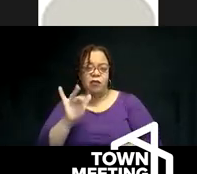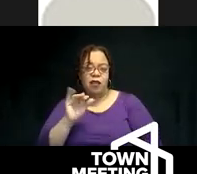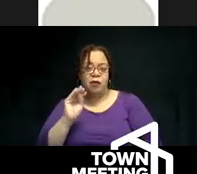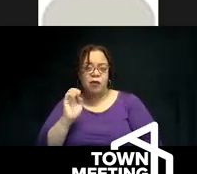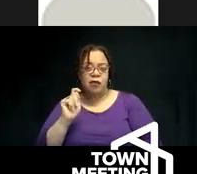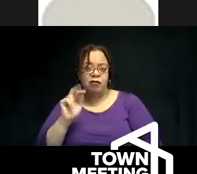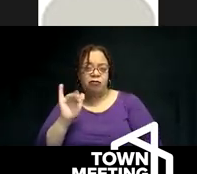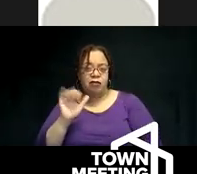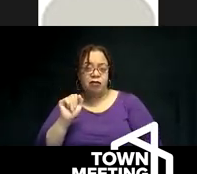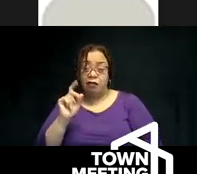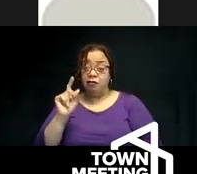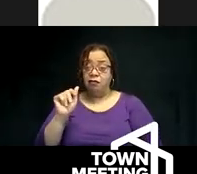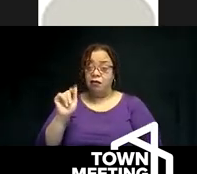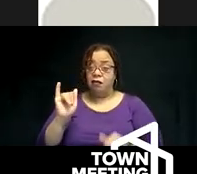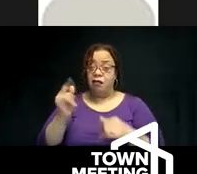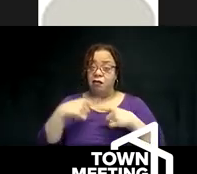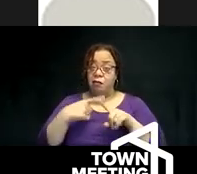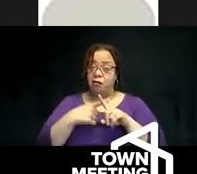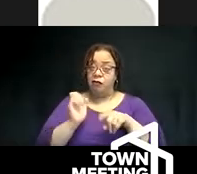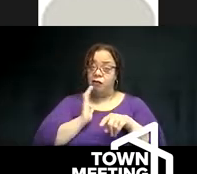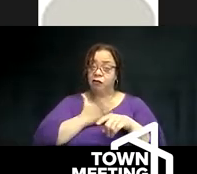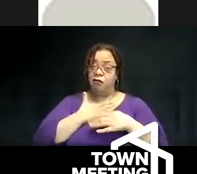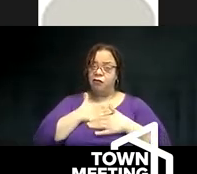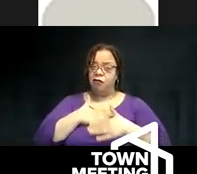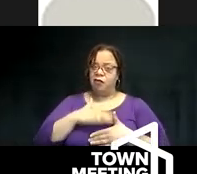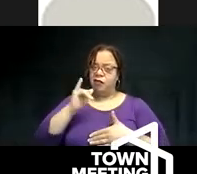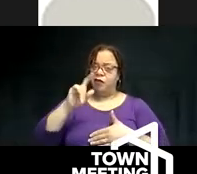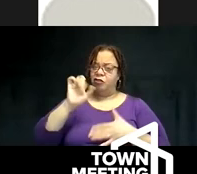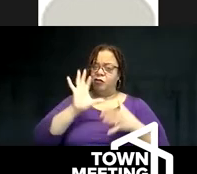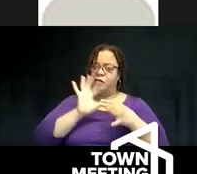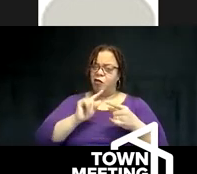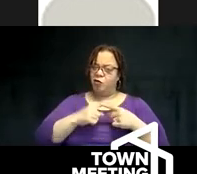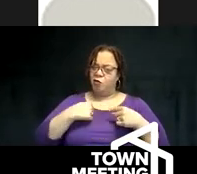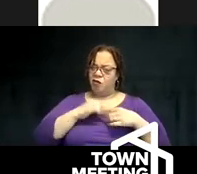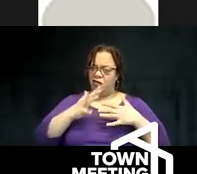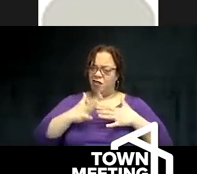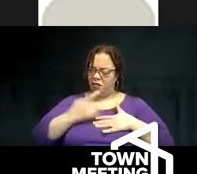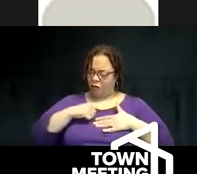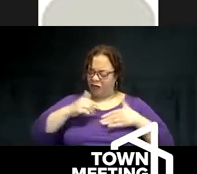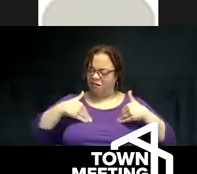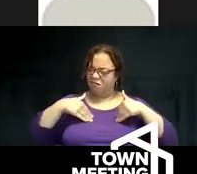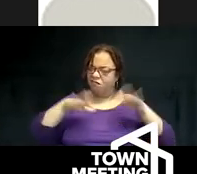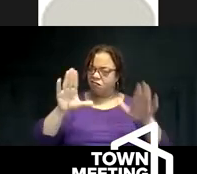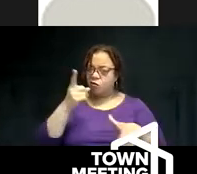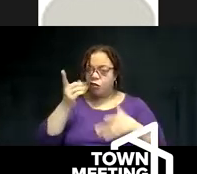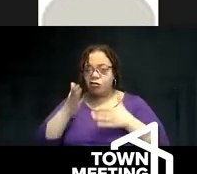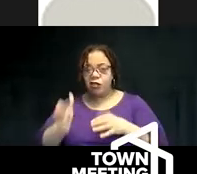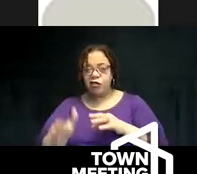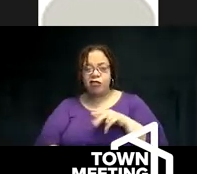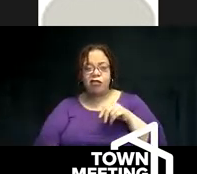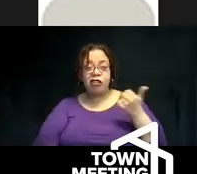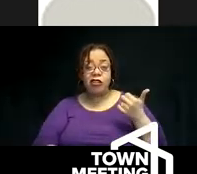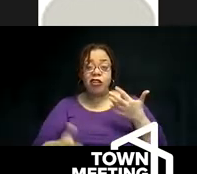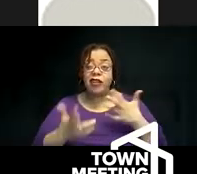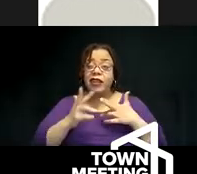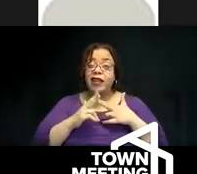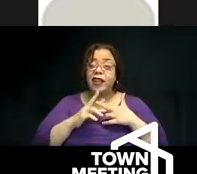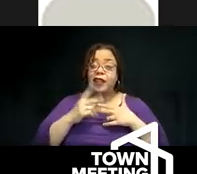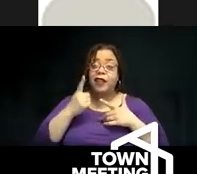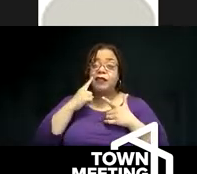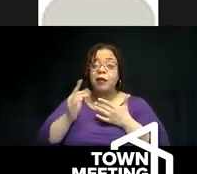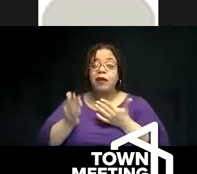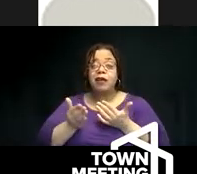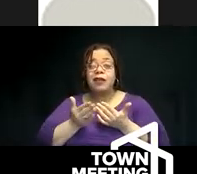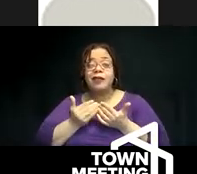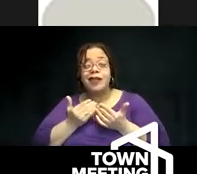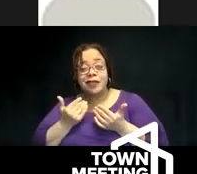Y que se llama biometría, que es algo que estamos dando por conveniencia o porque alguien nos dijo que es una buena idea